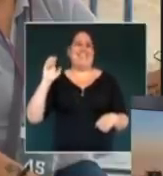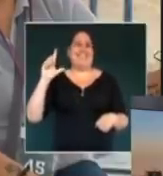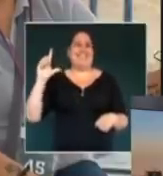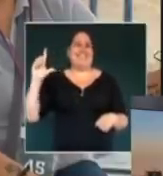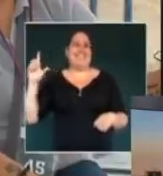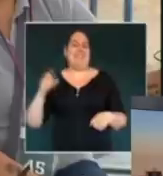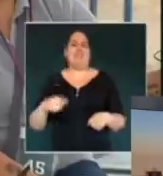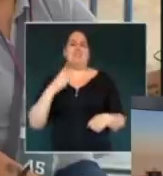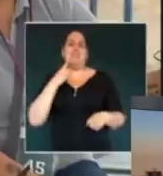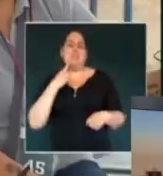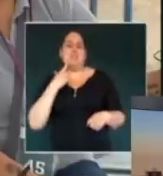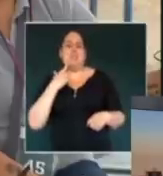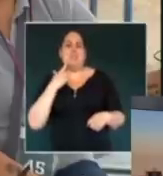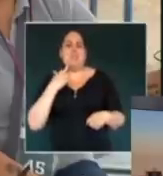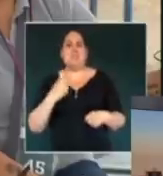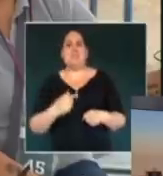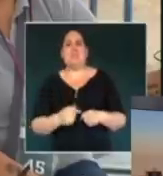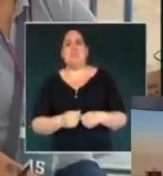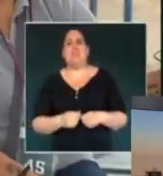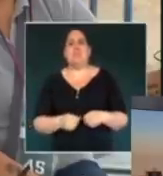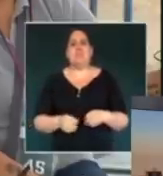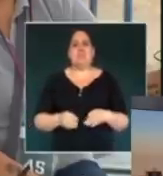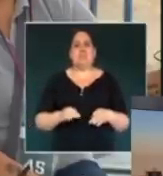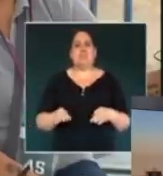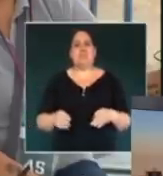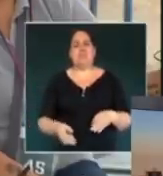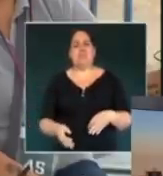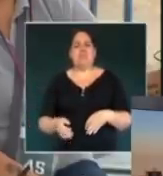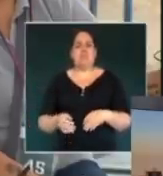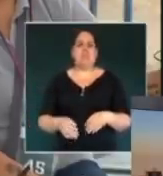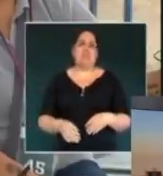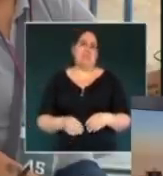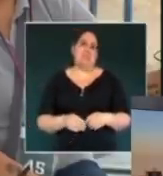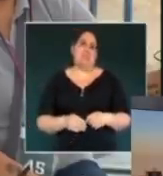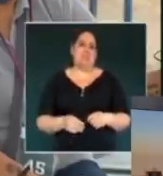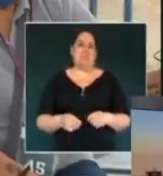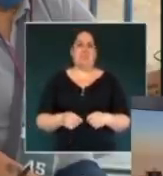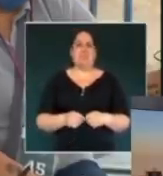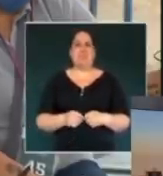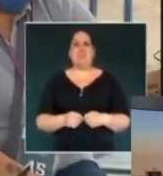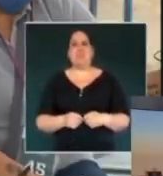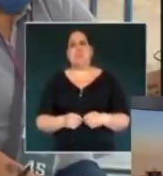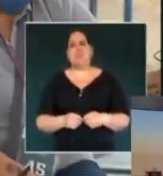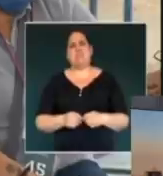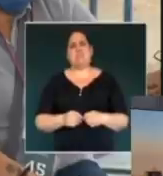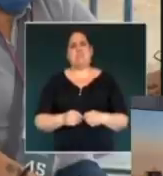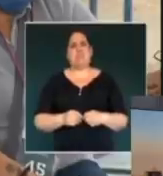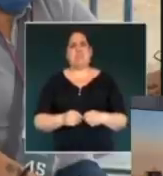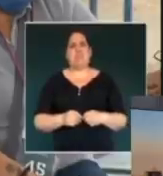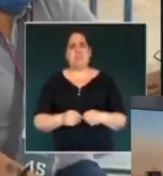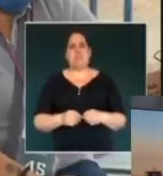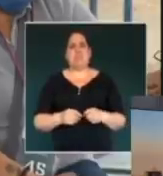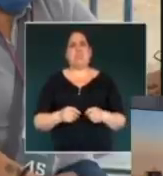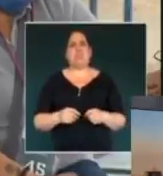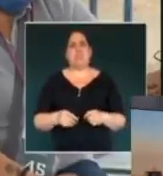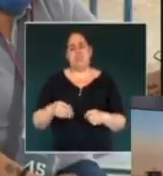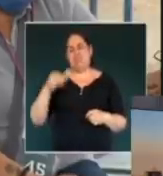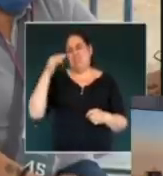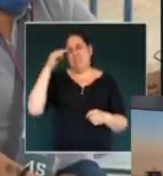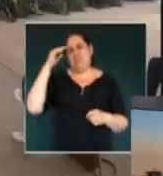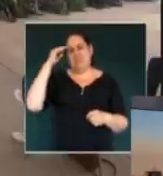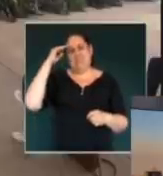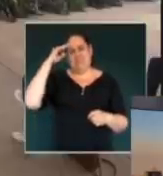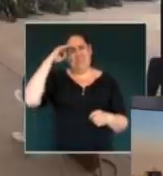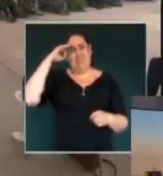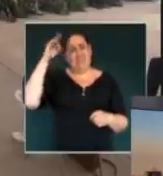él como encargado de este plan? ¿Habrá alguna modificación? ¿Qué es lo que está pensando usted después de estas